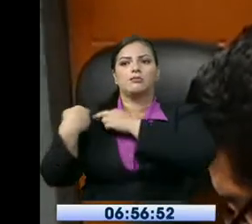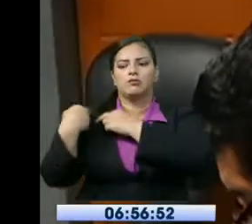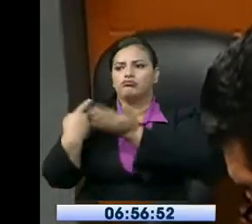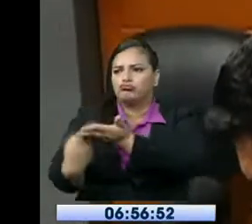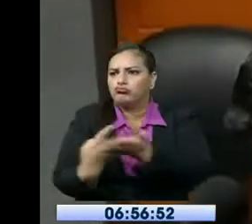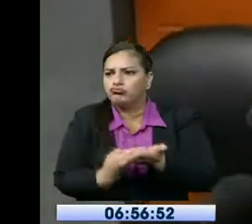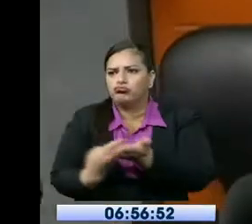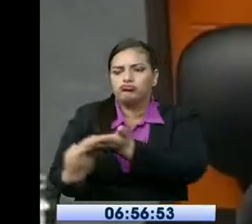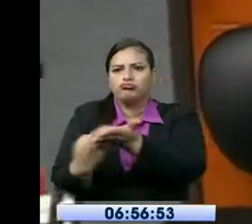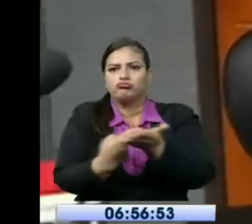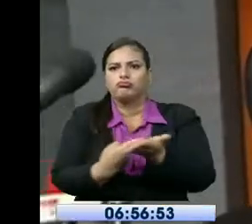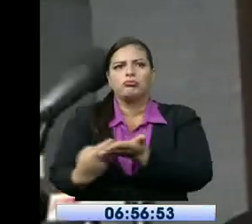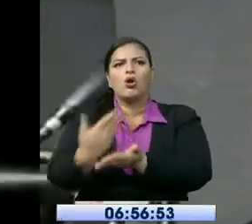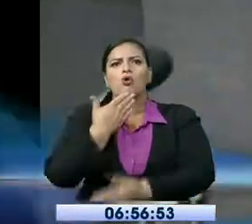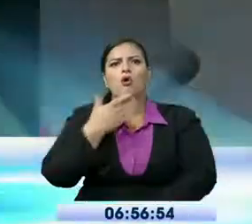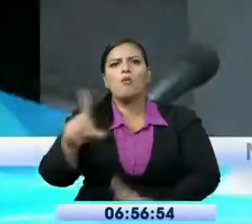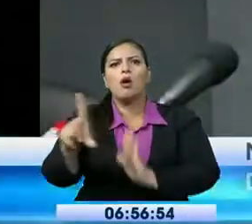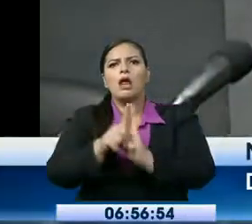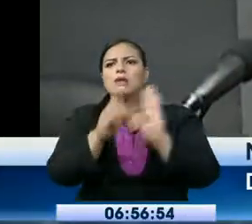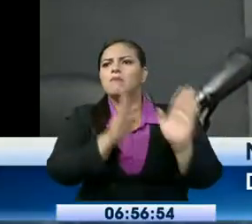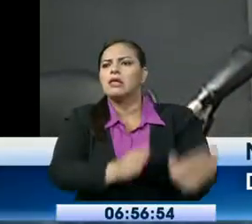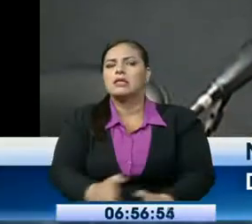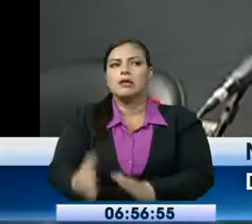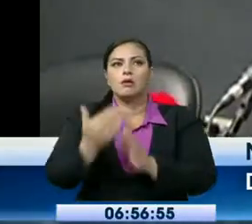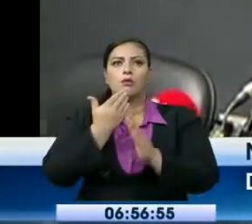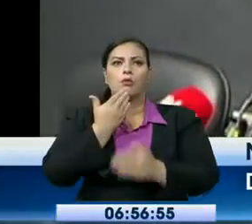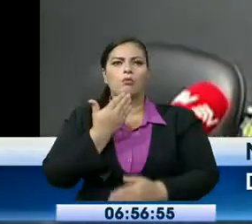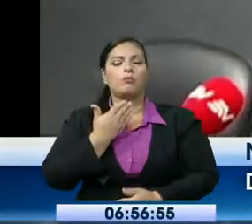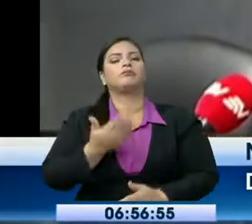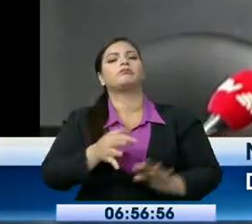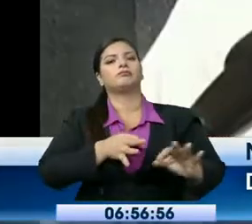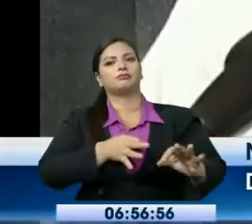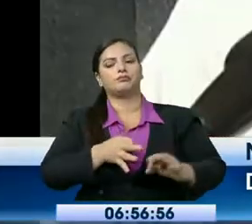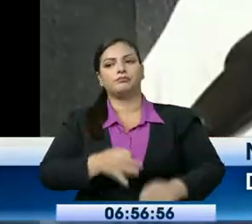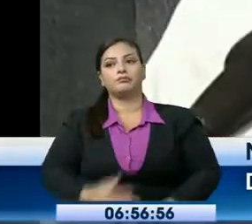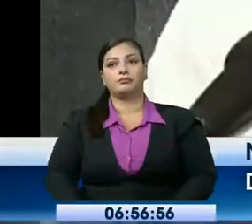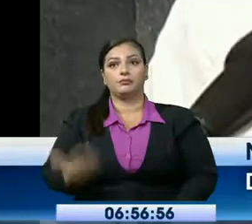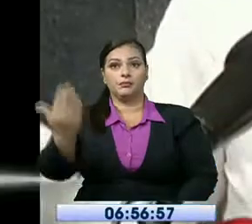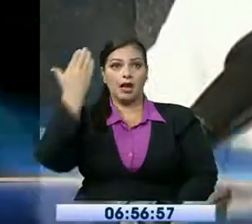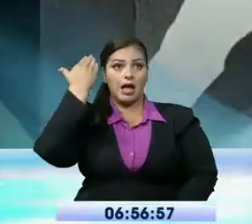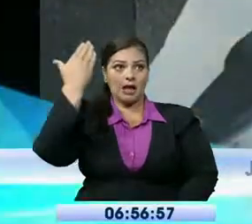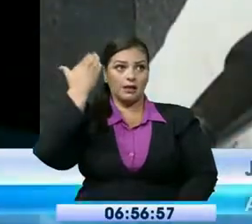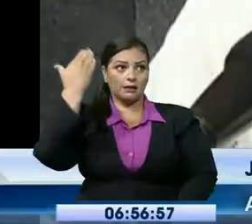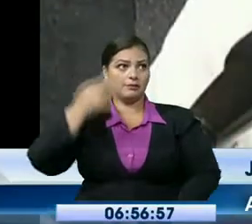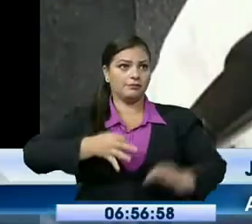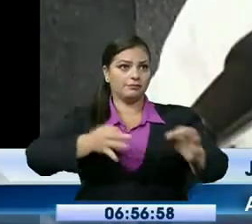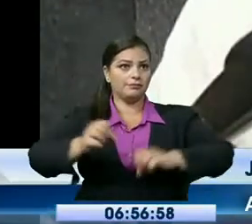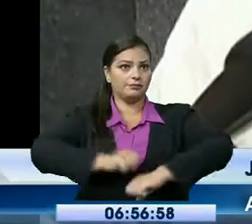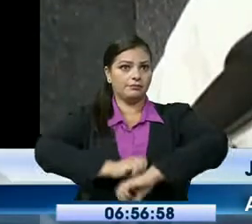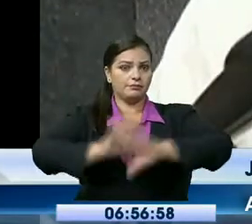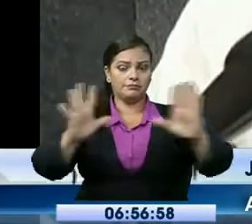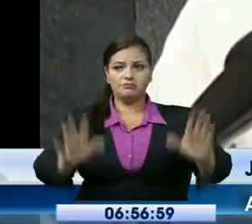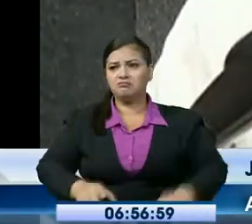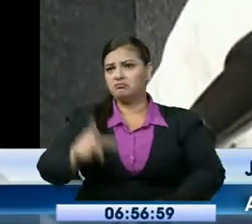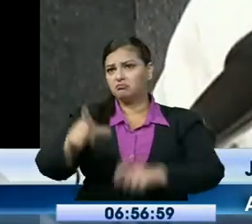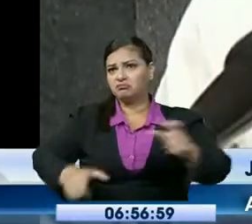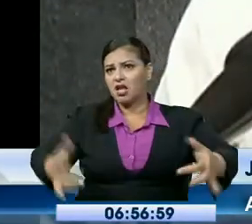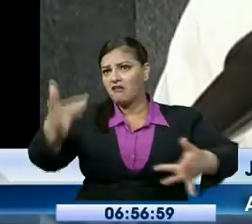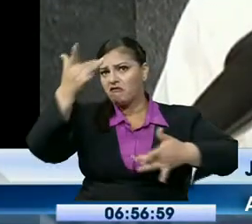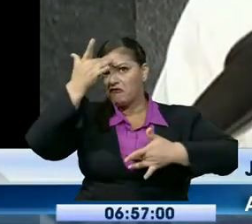Guayaquil y líder del bloque social cristiano Madera de Guerrero, aclara. Aunque todo el mundo puede luchar contra el cáncer, y eso está muy bien.